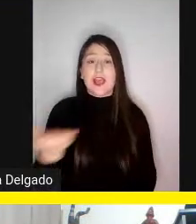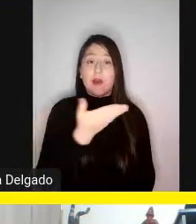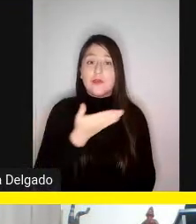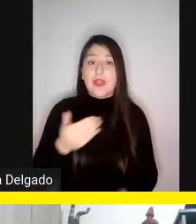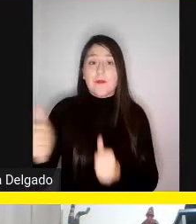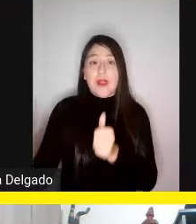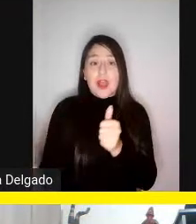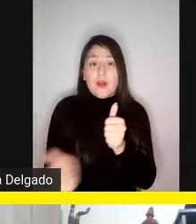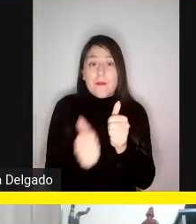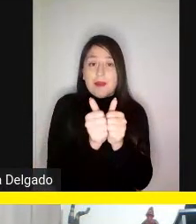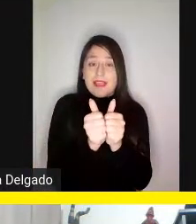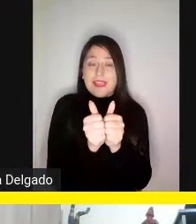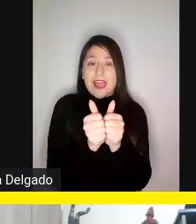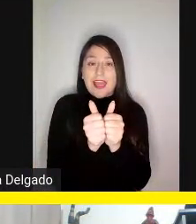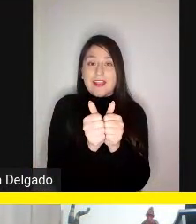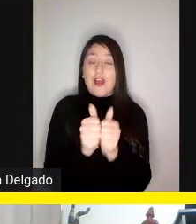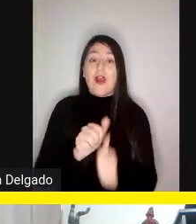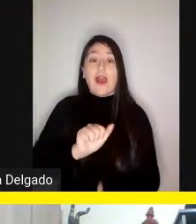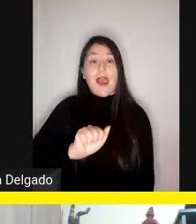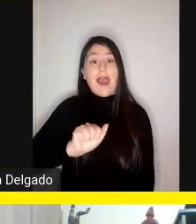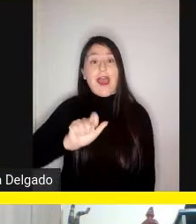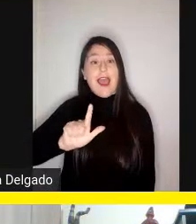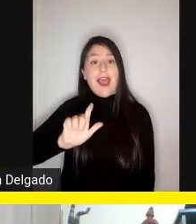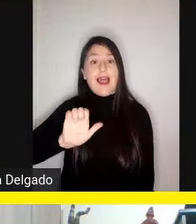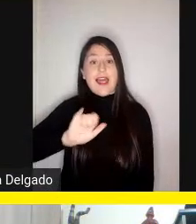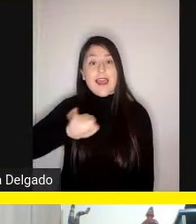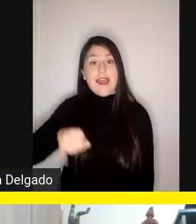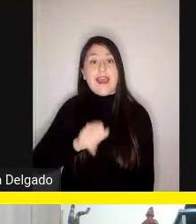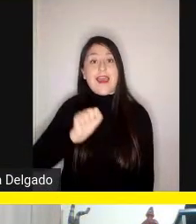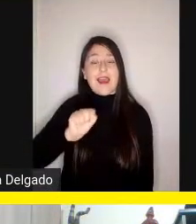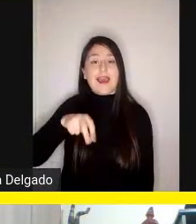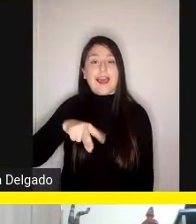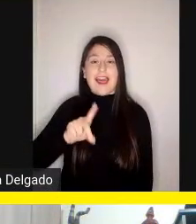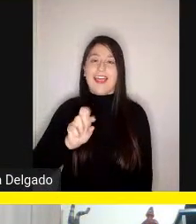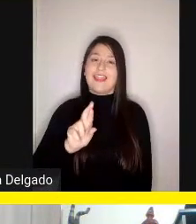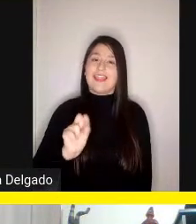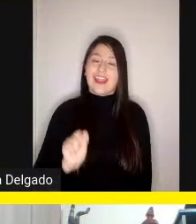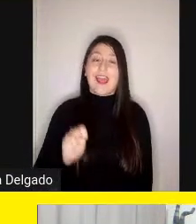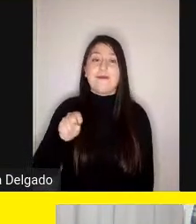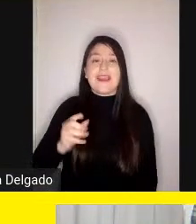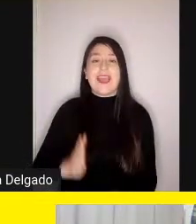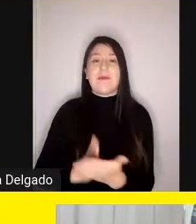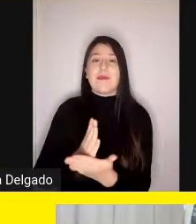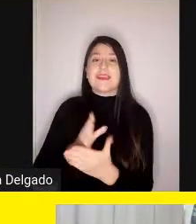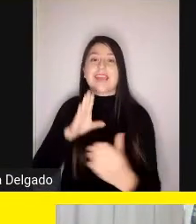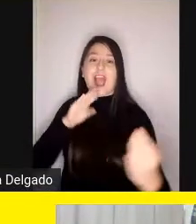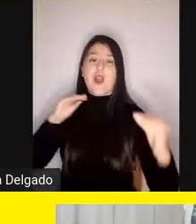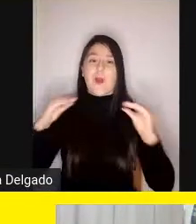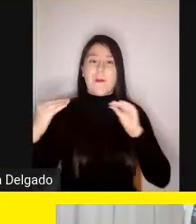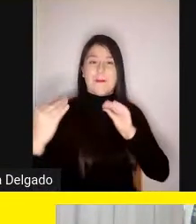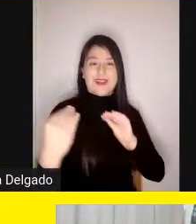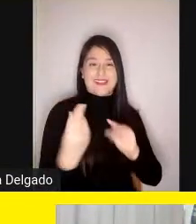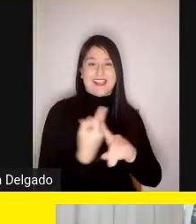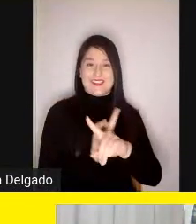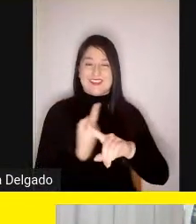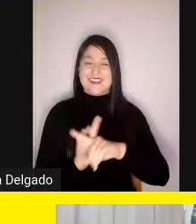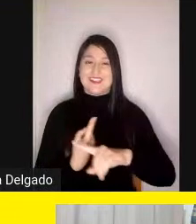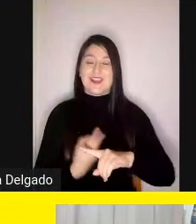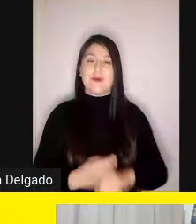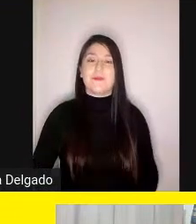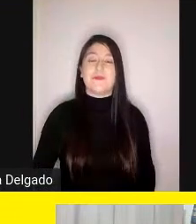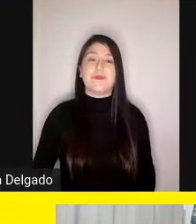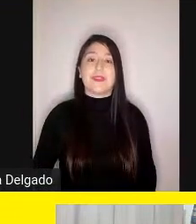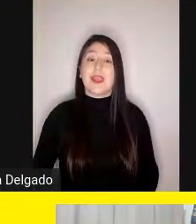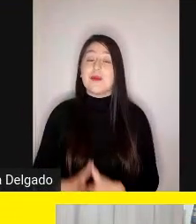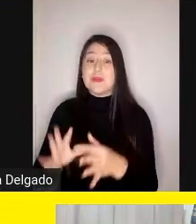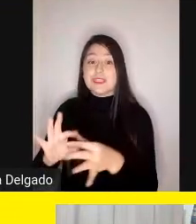Los dejo, Alejandra, para que puedan iniciar la conversación. Muchas gracias. Bueno, lo primero